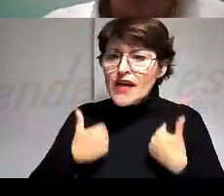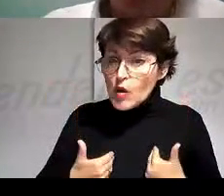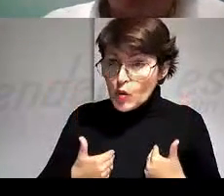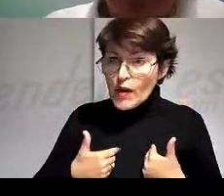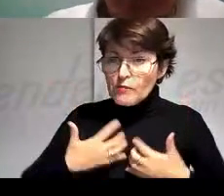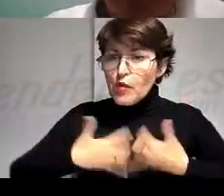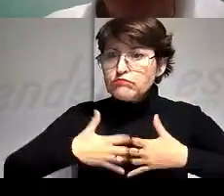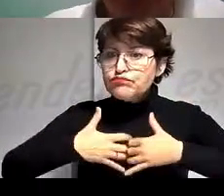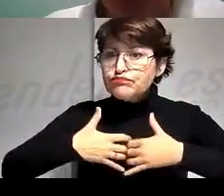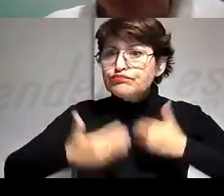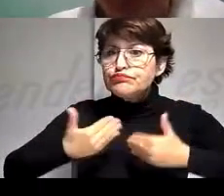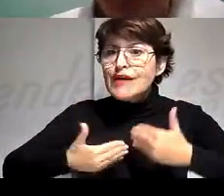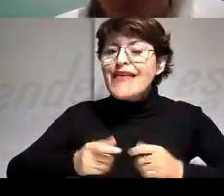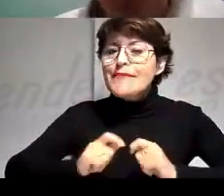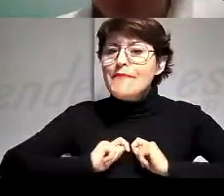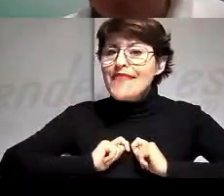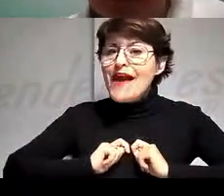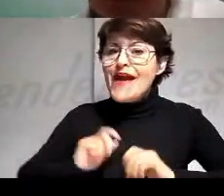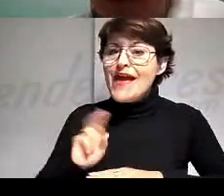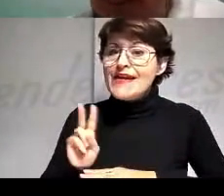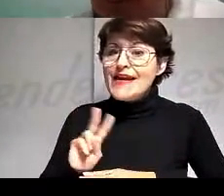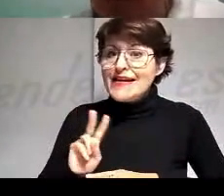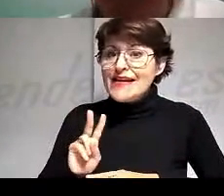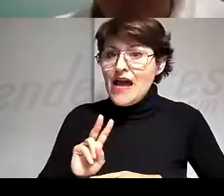producir la energía necesaria para que el músculo